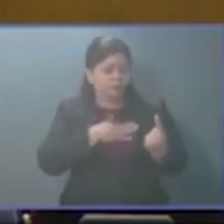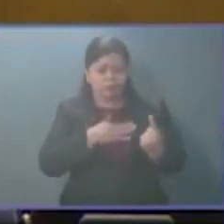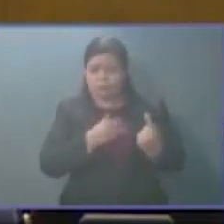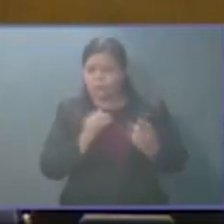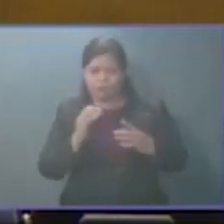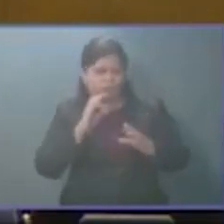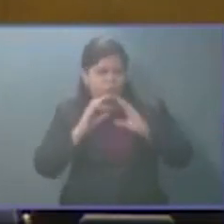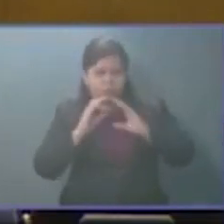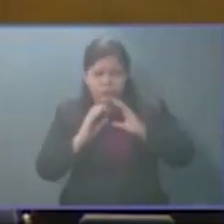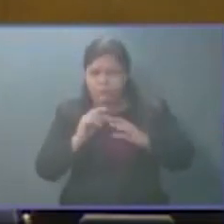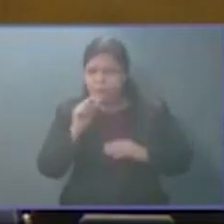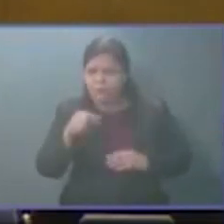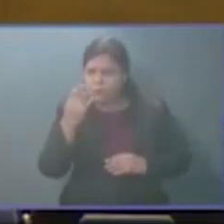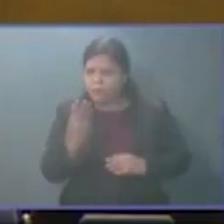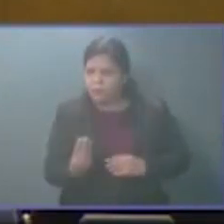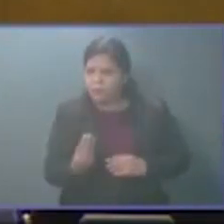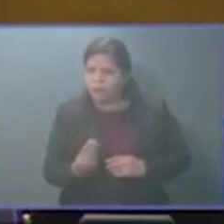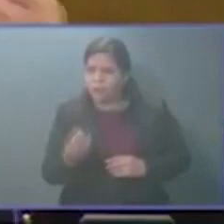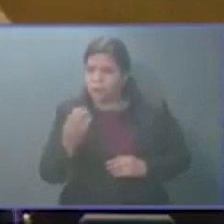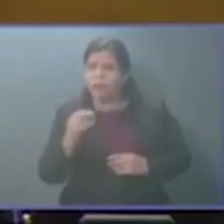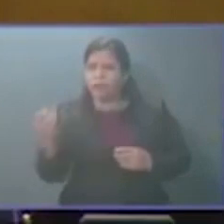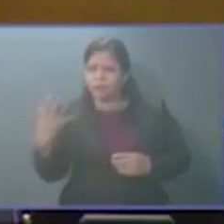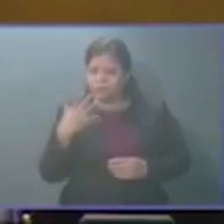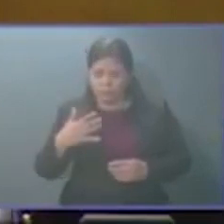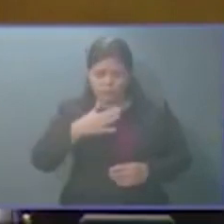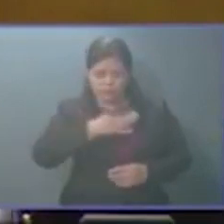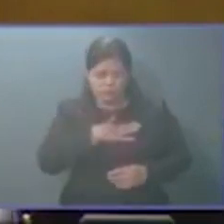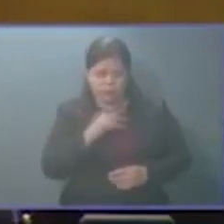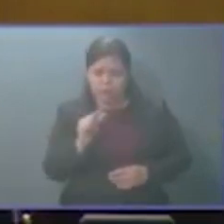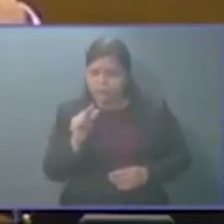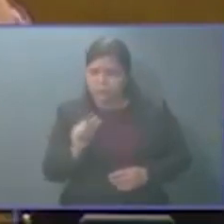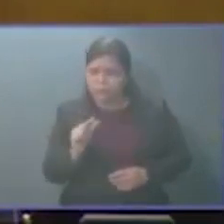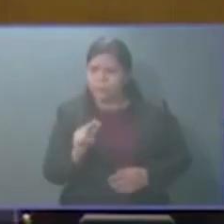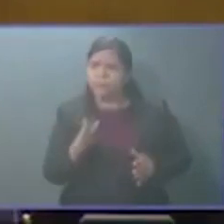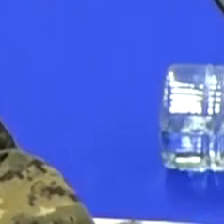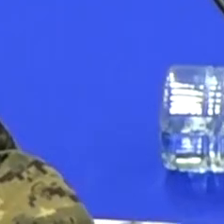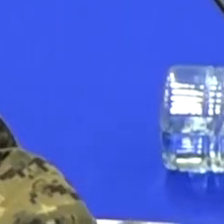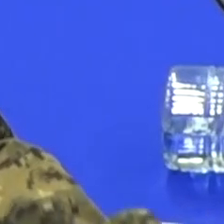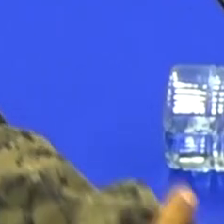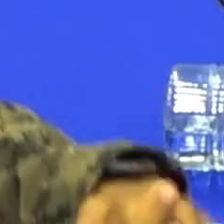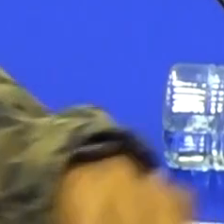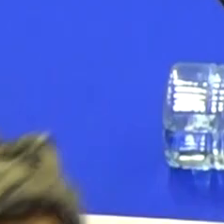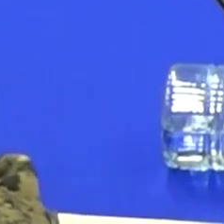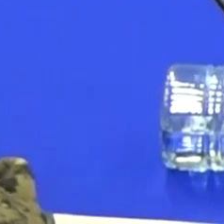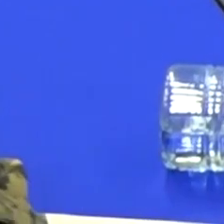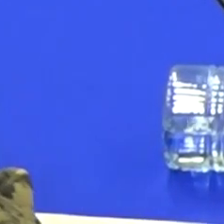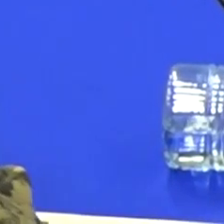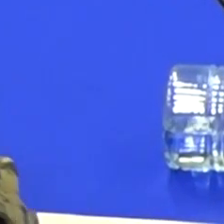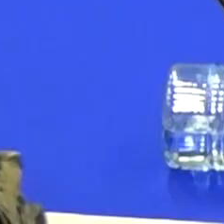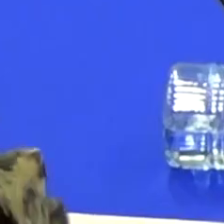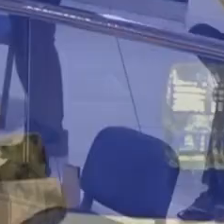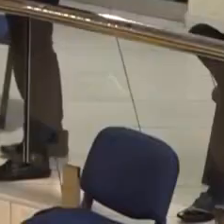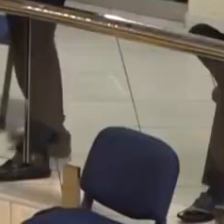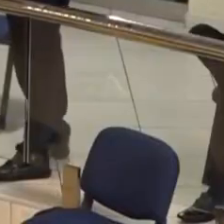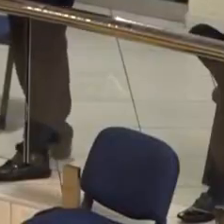con el diputado Gallegos ese día. O sea, quiero aclararlo porque me está diciendo que yo autoricé la llave. El ministro de la Defensa Nacional, quien